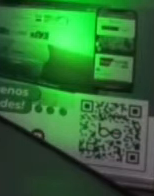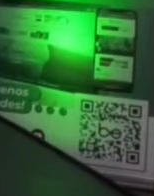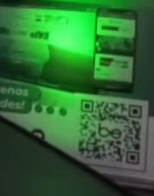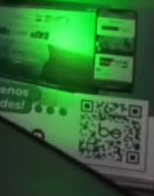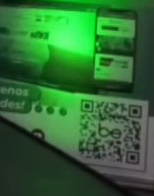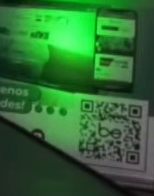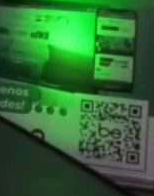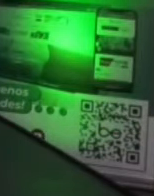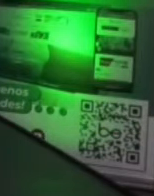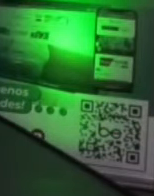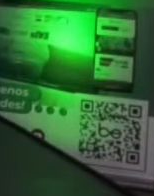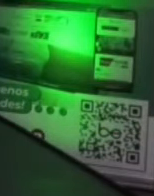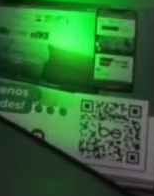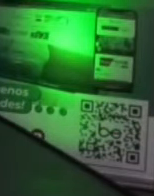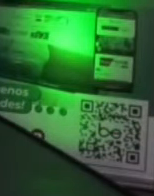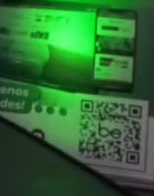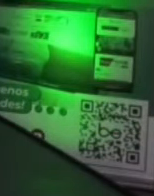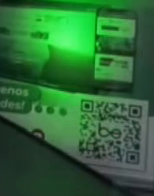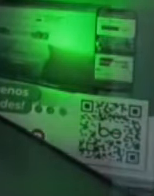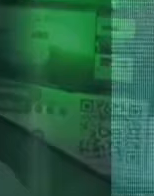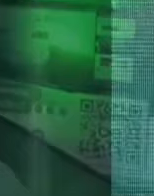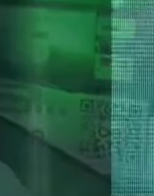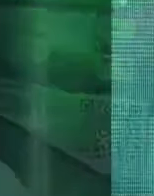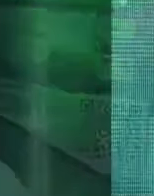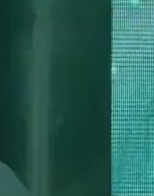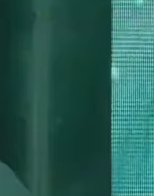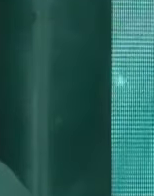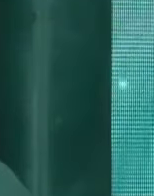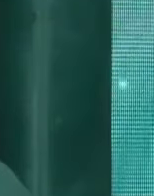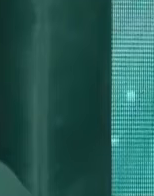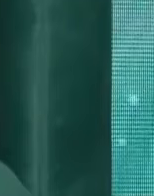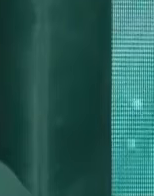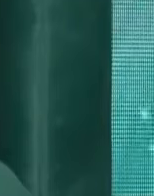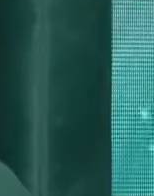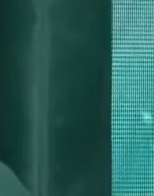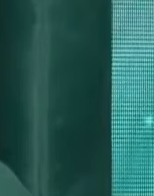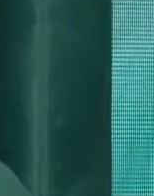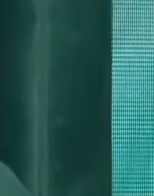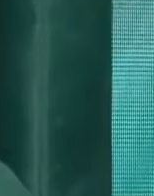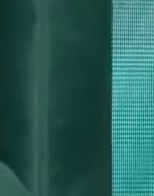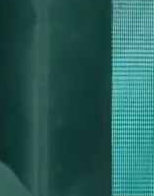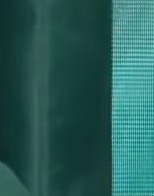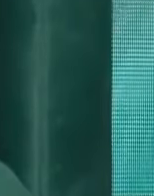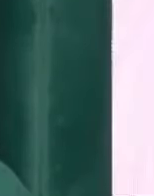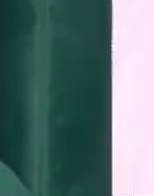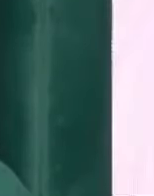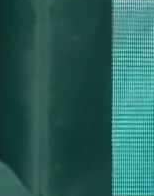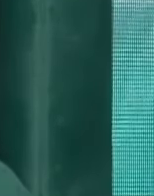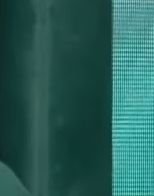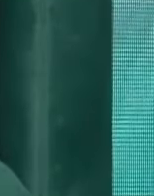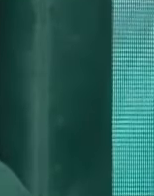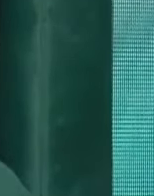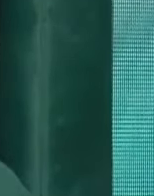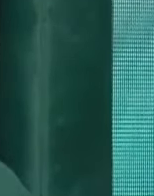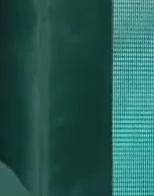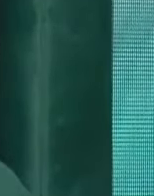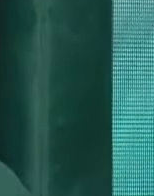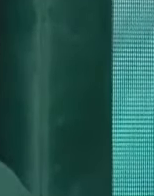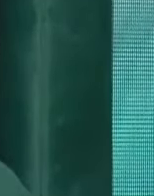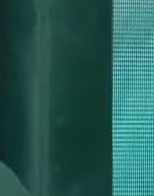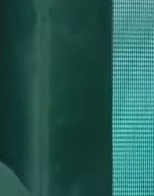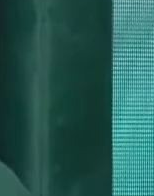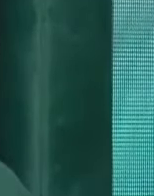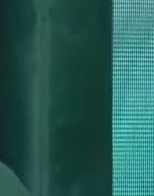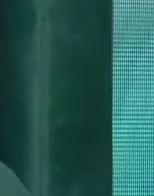de todas estas condiciones autoinmunes. Yo misma, ¿verdad? Con placer de haberte entrevistado. Sí, no, igual, yo creo que es la primera vez que